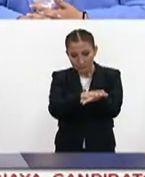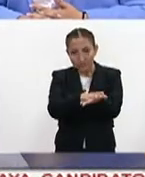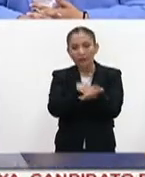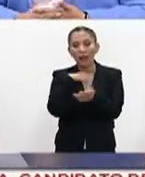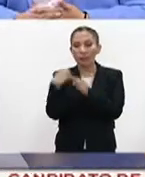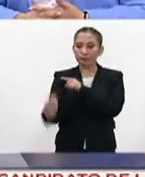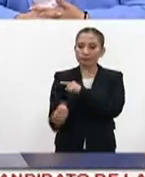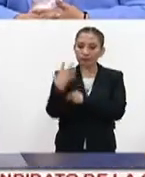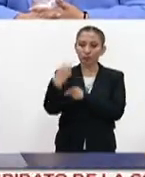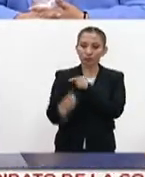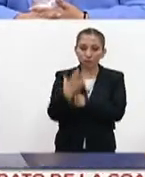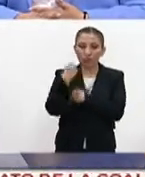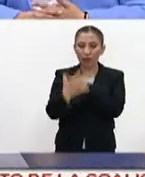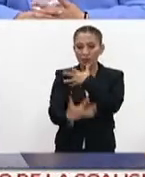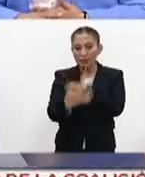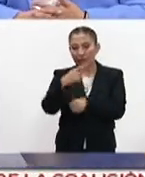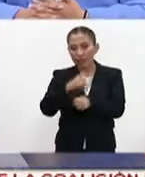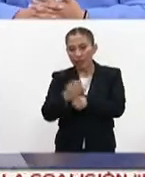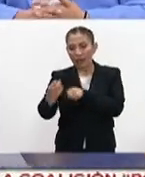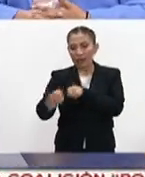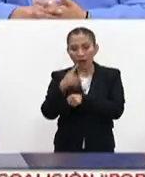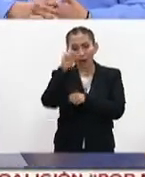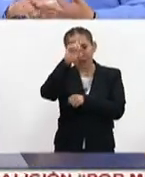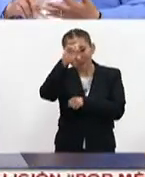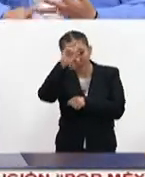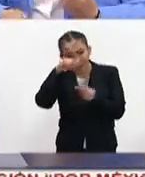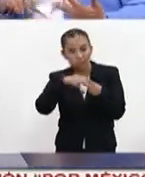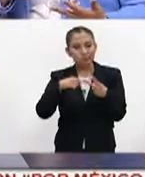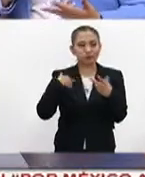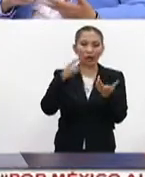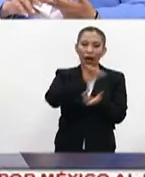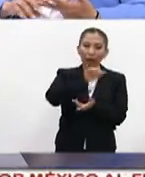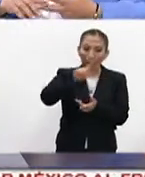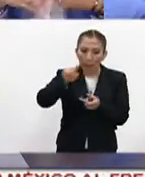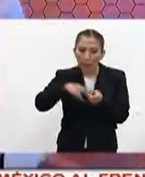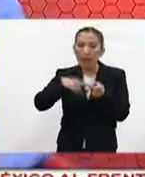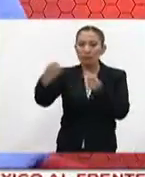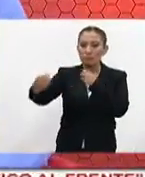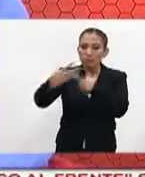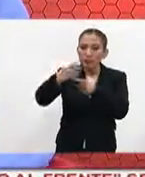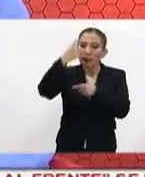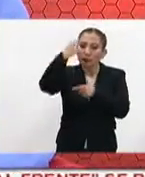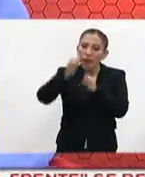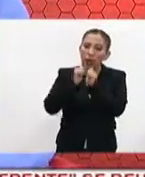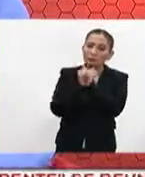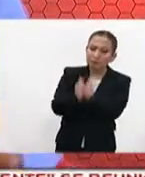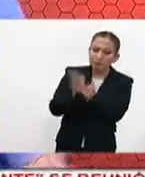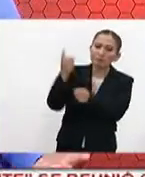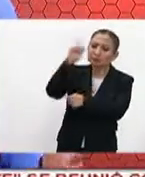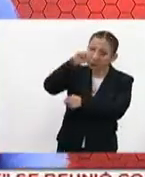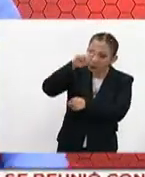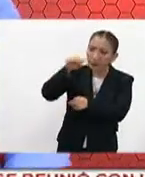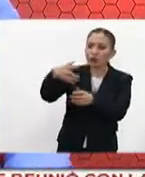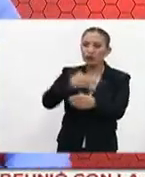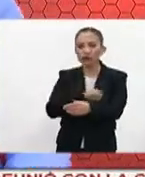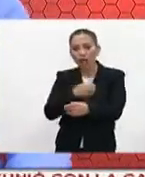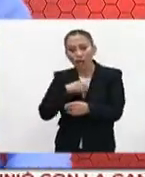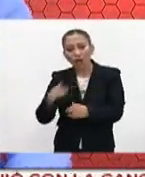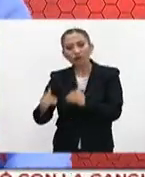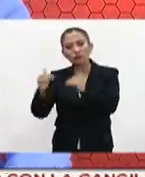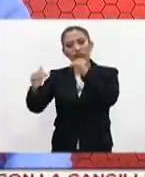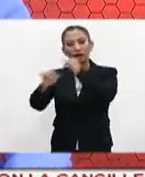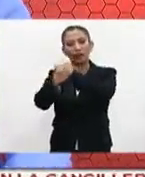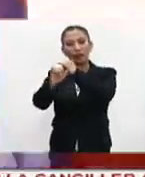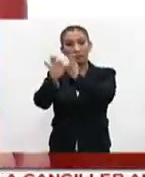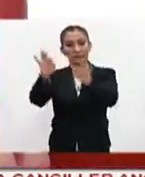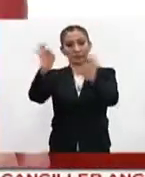te llega? Te llega cada 15 días, tips, consejos, aplicaciones, etcétera, para acompañarte a formar a tus hijos en la era digital, que es lo